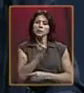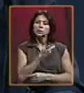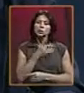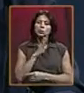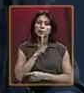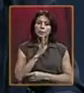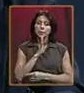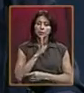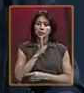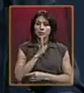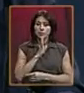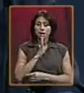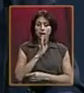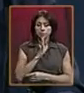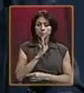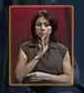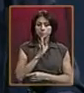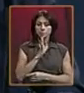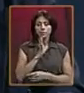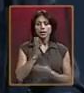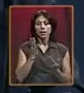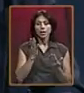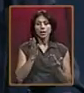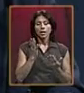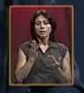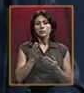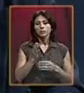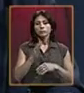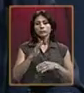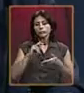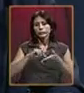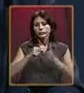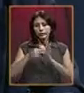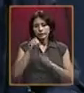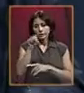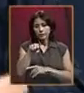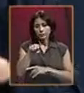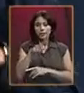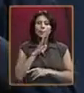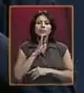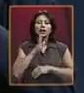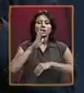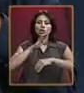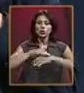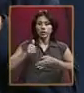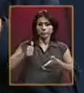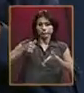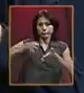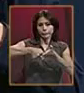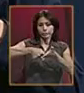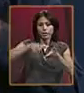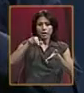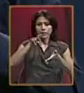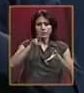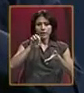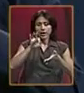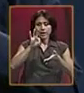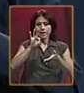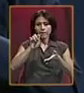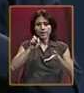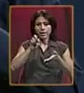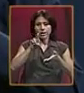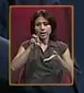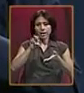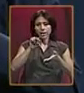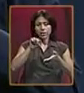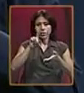referirnos hoy, y ese es el sentido del sí, a el referendo, y para hacerlo